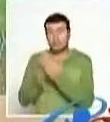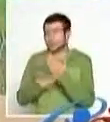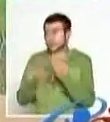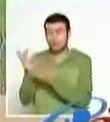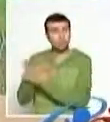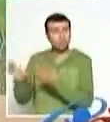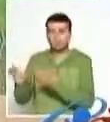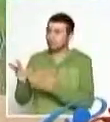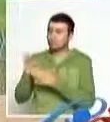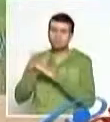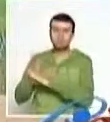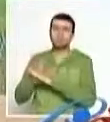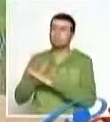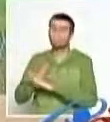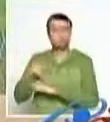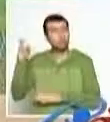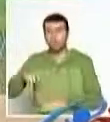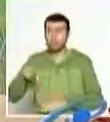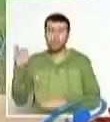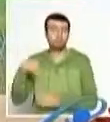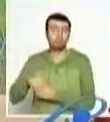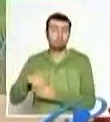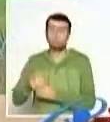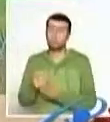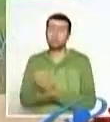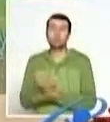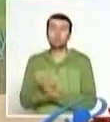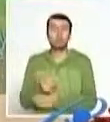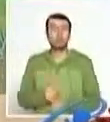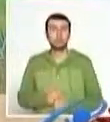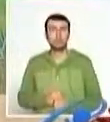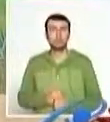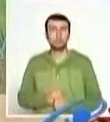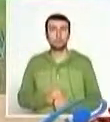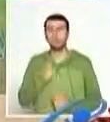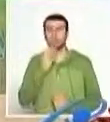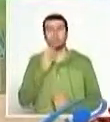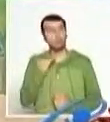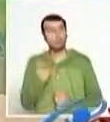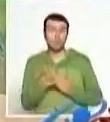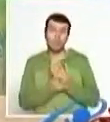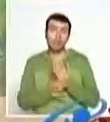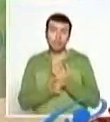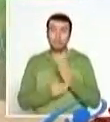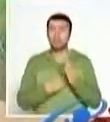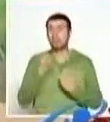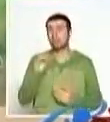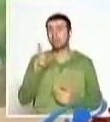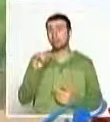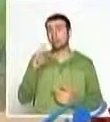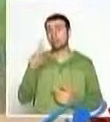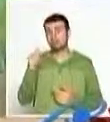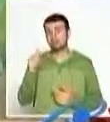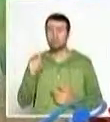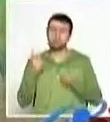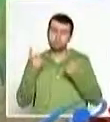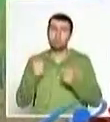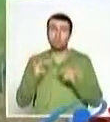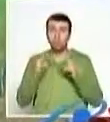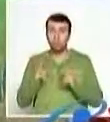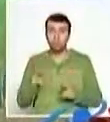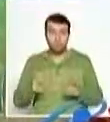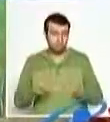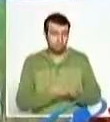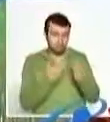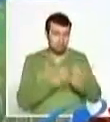No, es que... No se deben de utilizar. Claro. Utilizar grasa, el aceite de oliva, pues sí, uh-huh. sí es importante utilizarlo y ojalá crudo con las uh-huh.